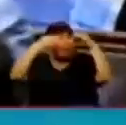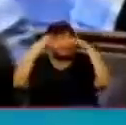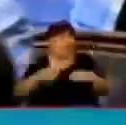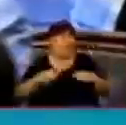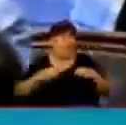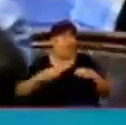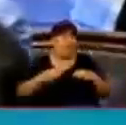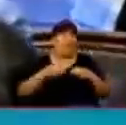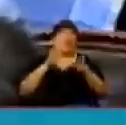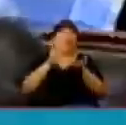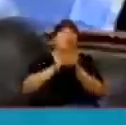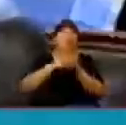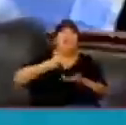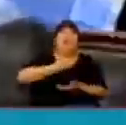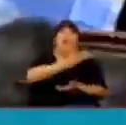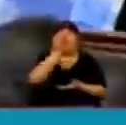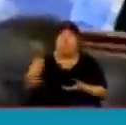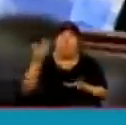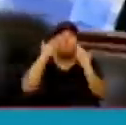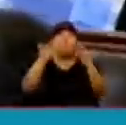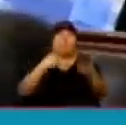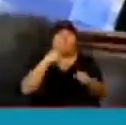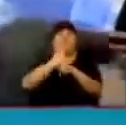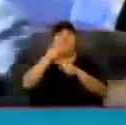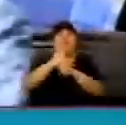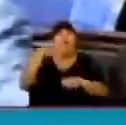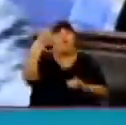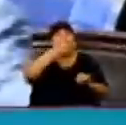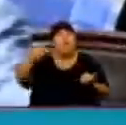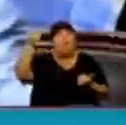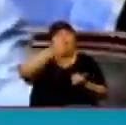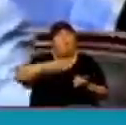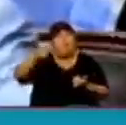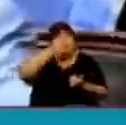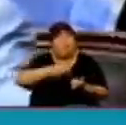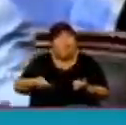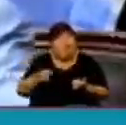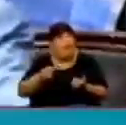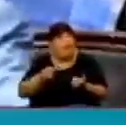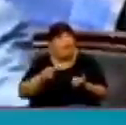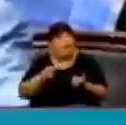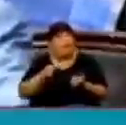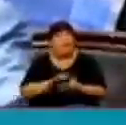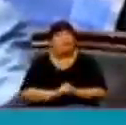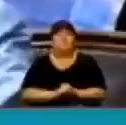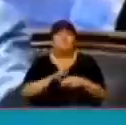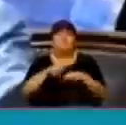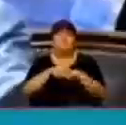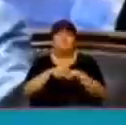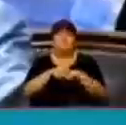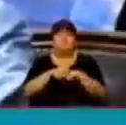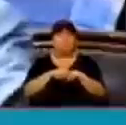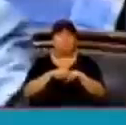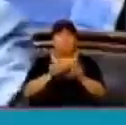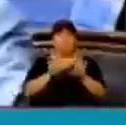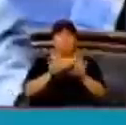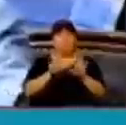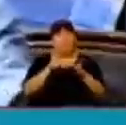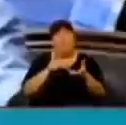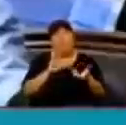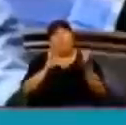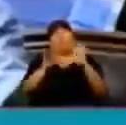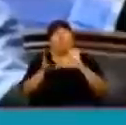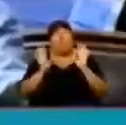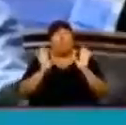en la AFJP, cuando me confiscaron esa plata, todavía valía, y si hoy tuviera que ver la plata que tenía,